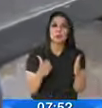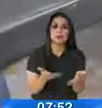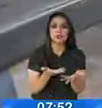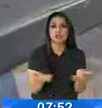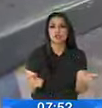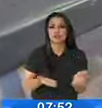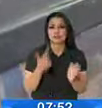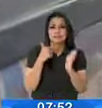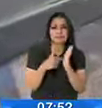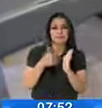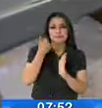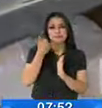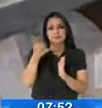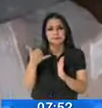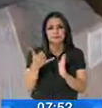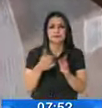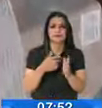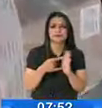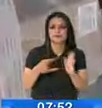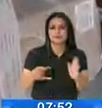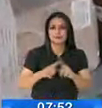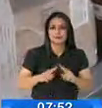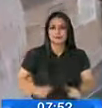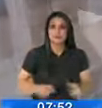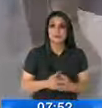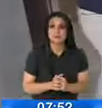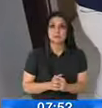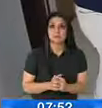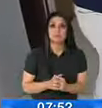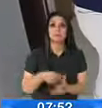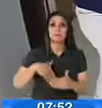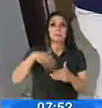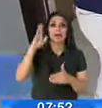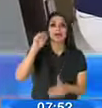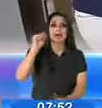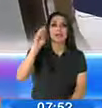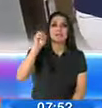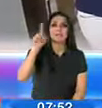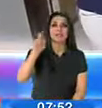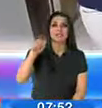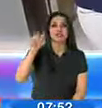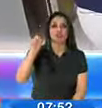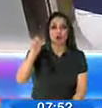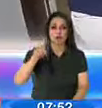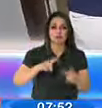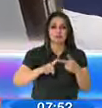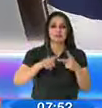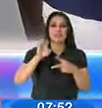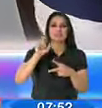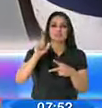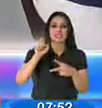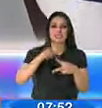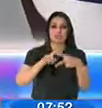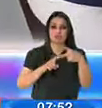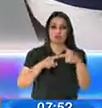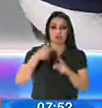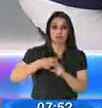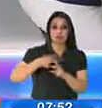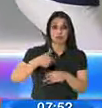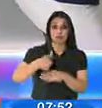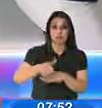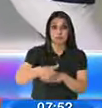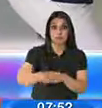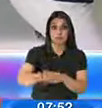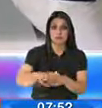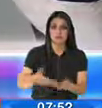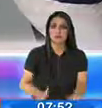de tecnología. La página más utilizada para comprar es Amazon. En Expresito, otra empresa de courier, los últimos dos meses del año tienen